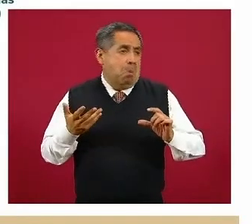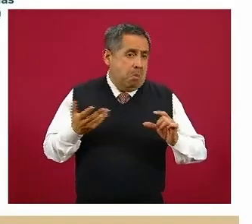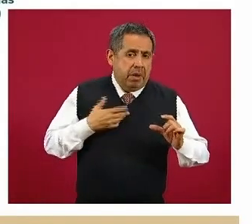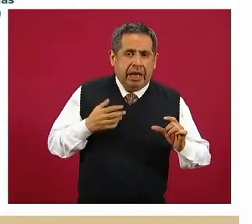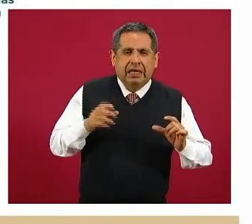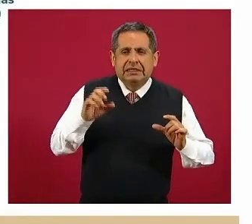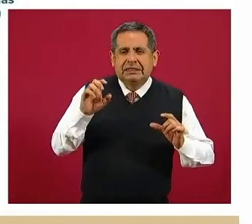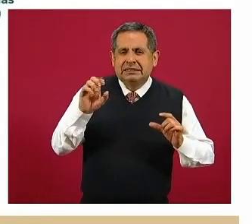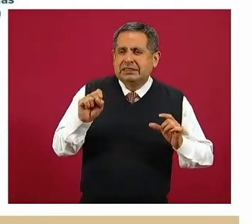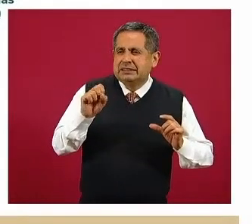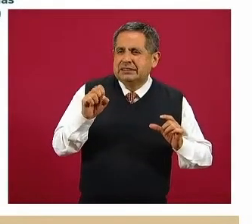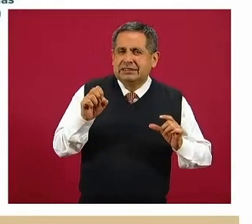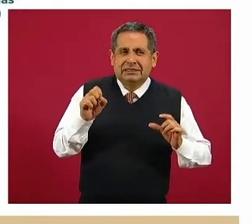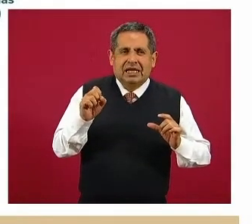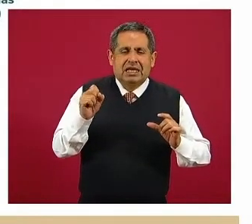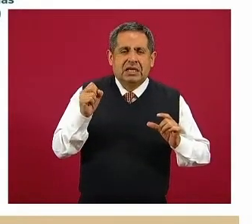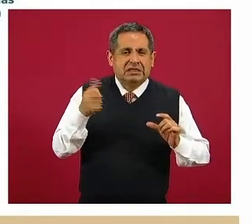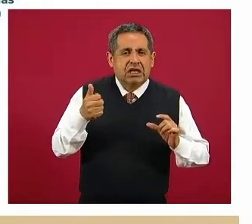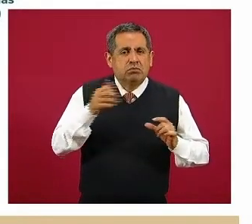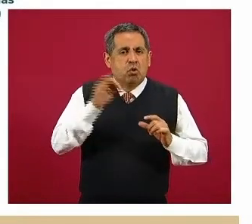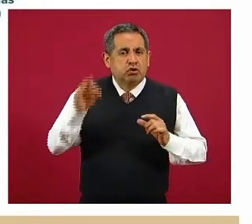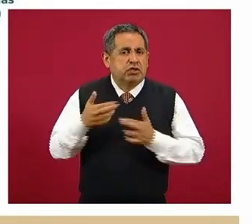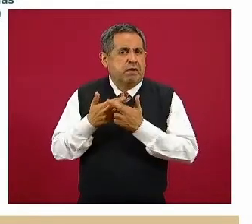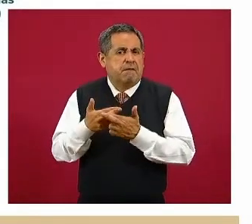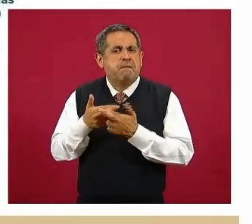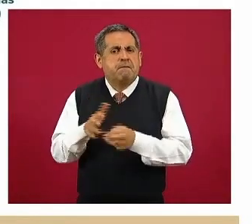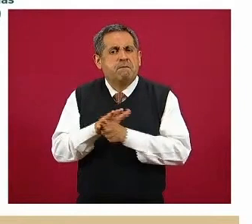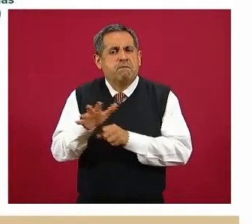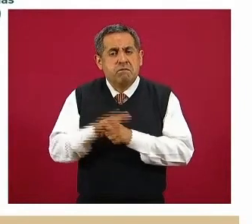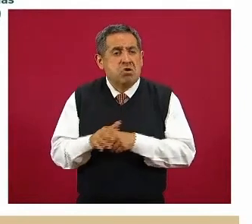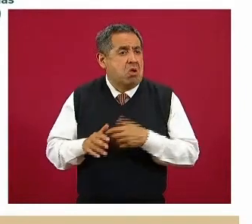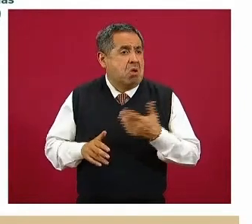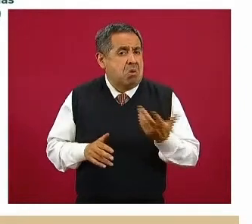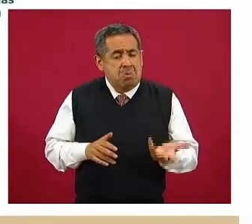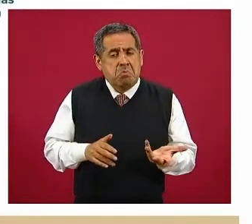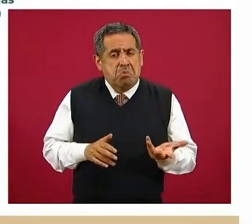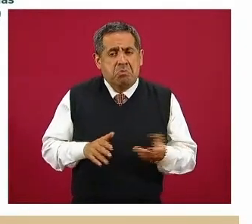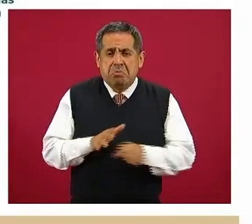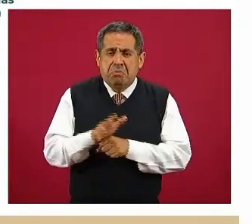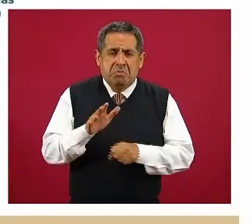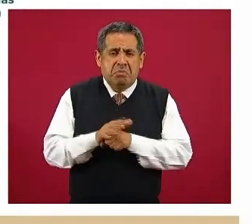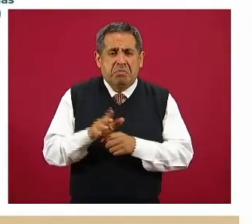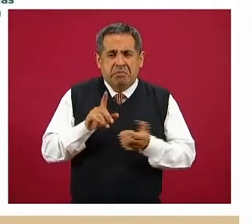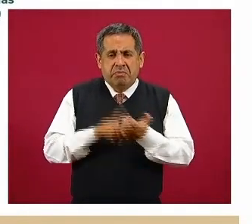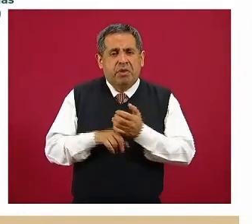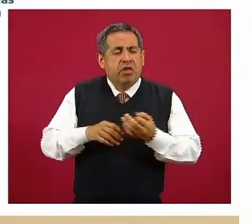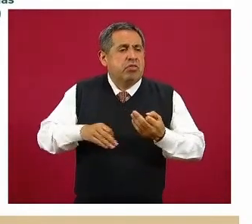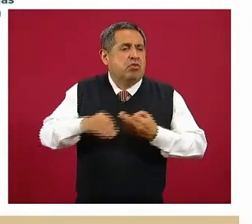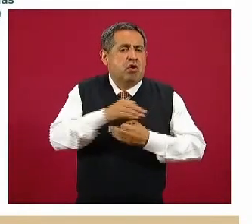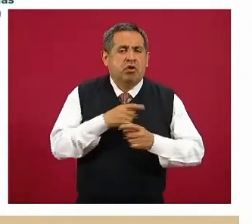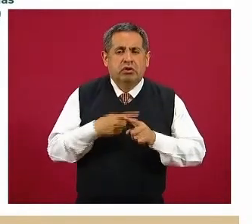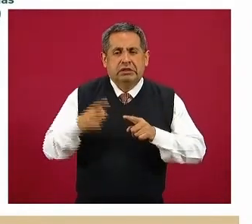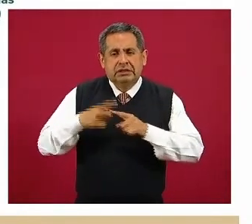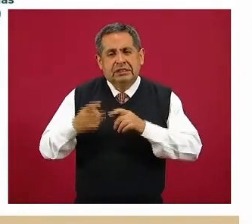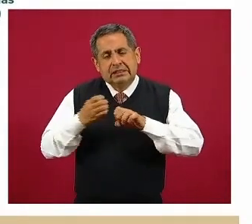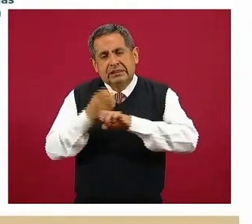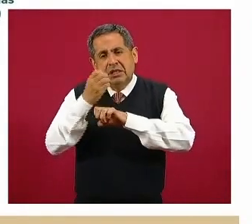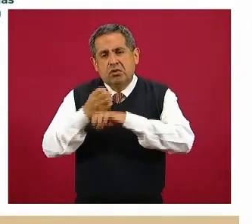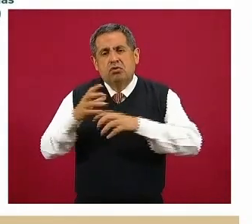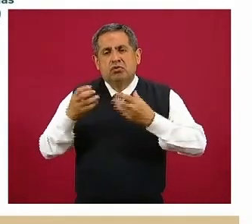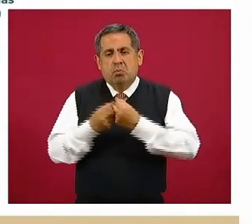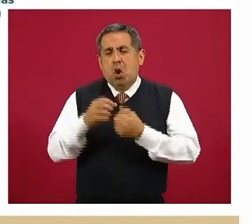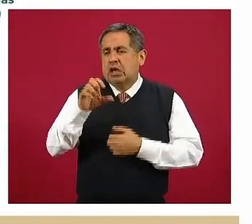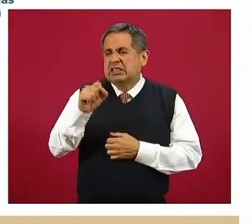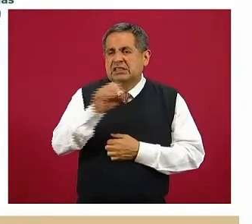manera importante en las últimas semanas, y vemos que pues prácticamente todas las entidades federativas tendrían un 60%